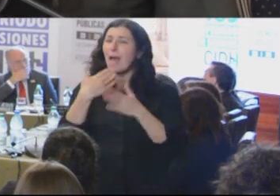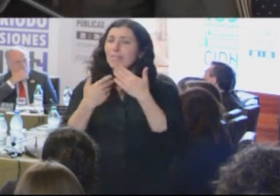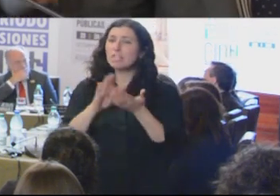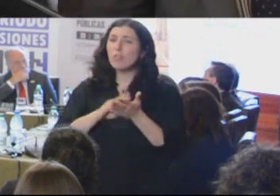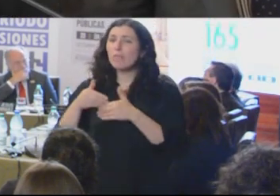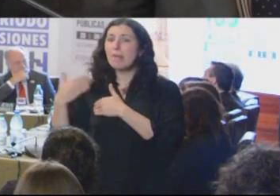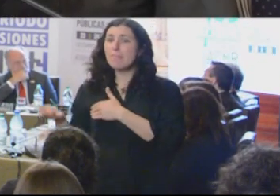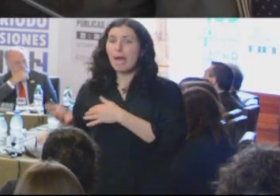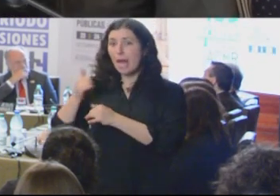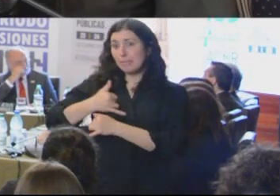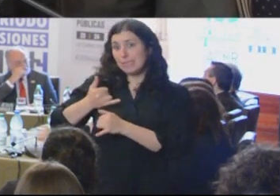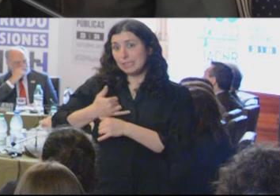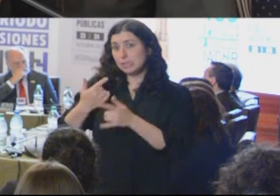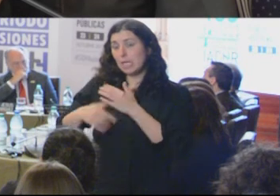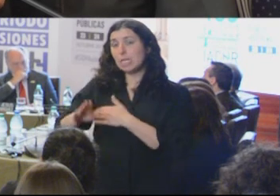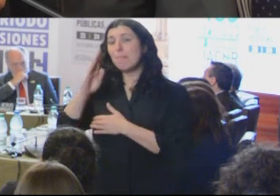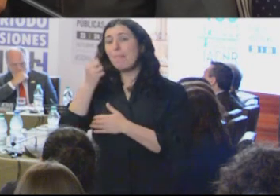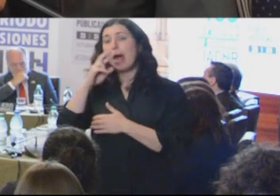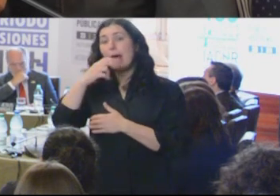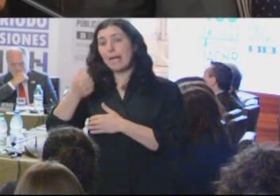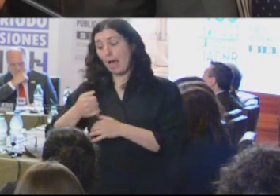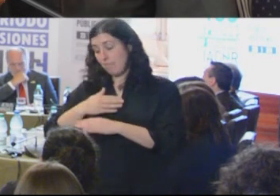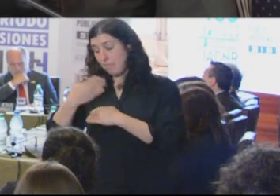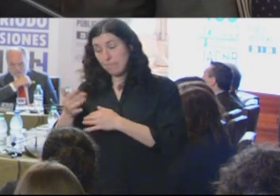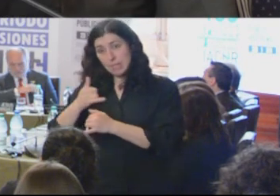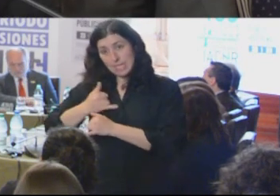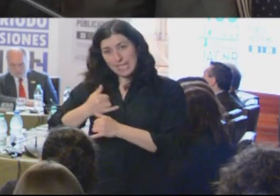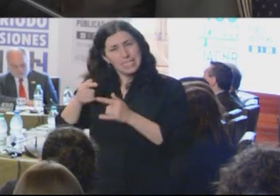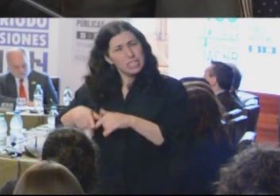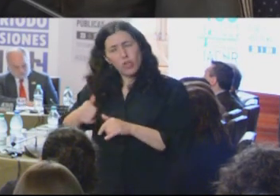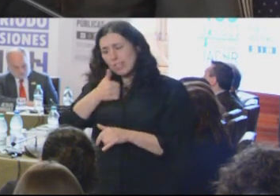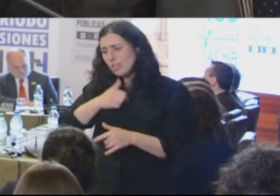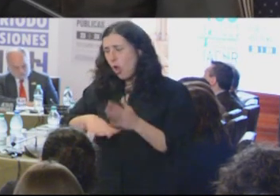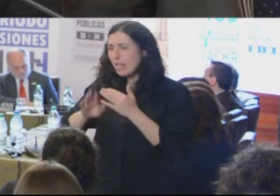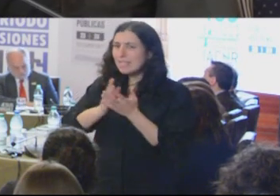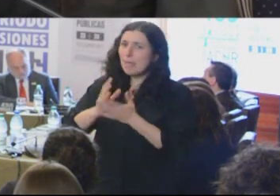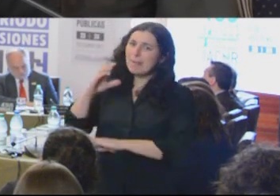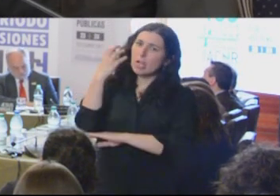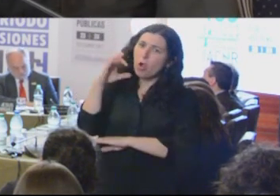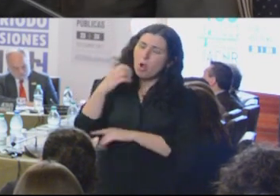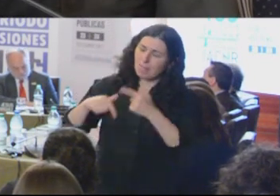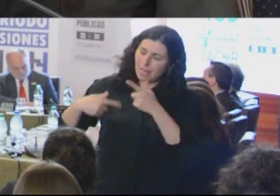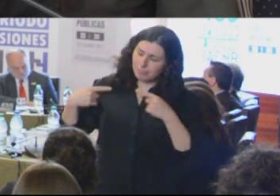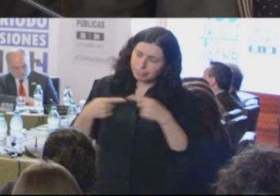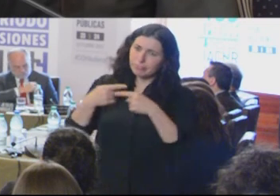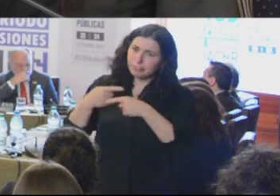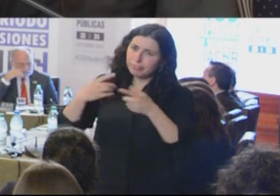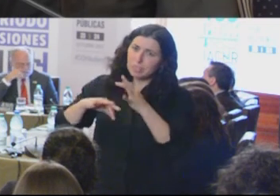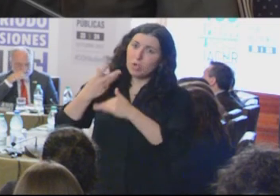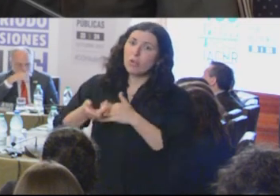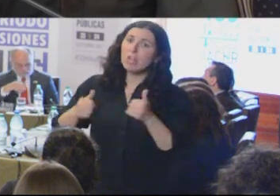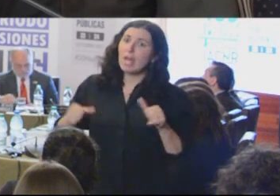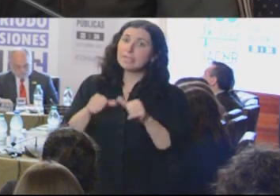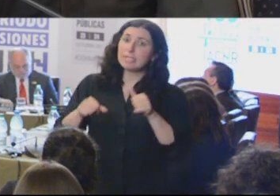ha sido un hecho histórico que ha combatido permanentemente el estado colombiano en sus distintas acciones y así